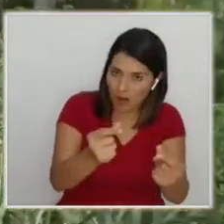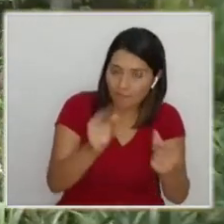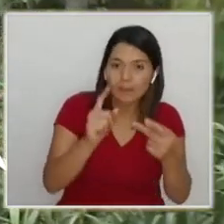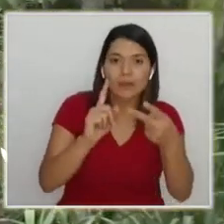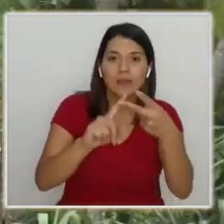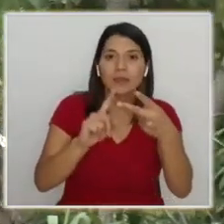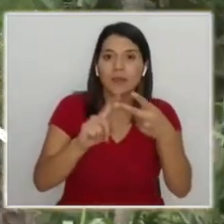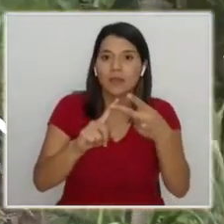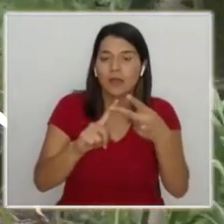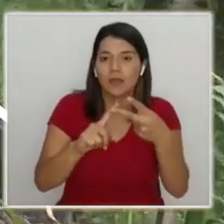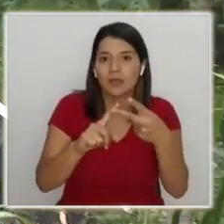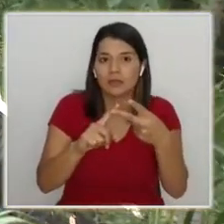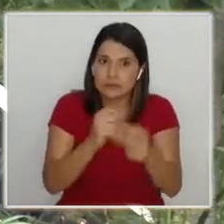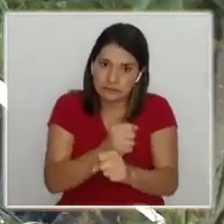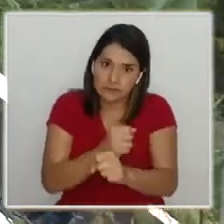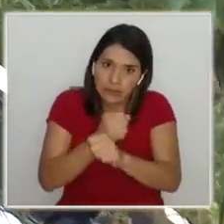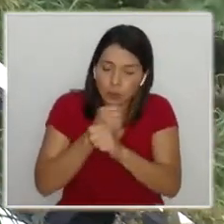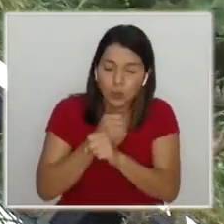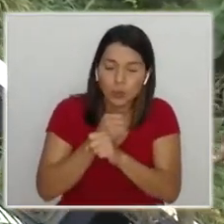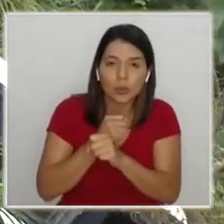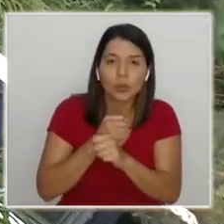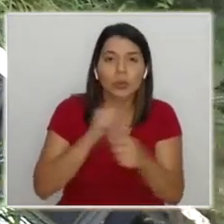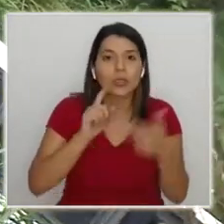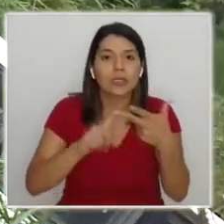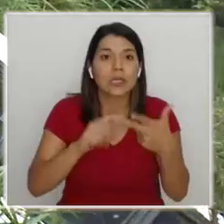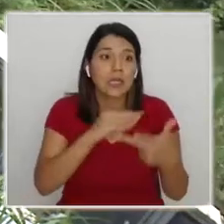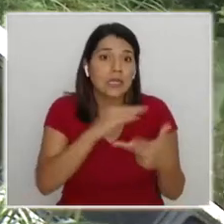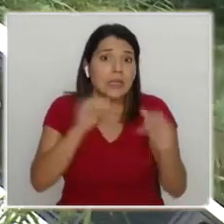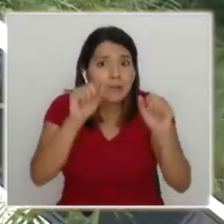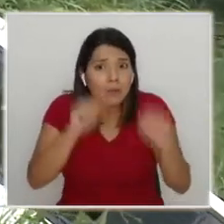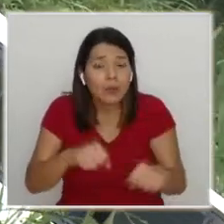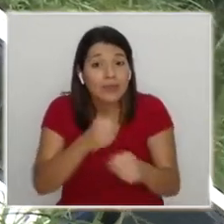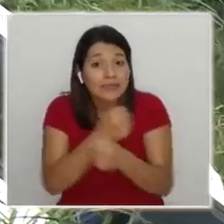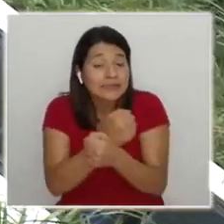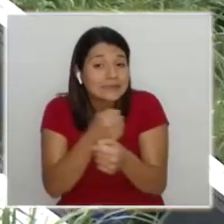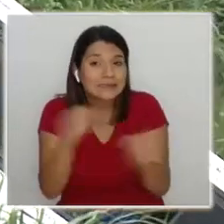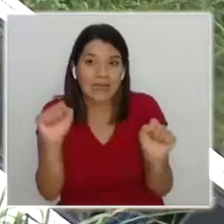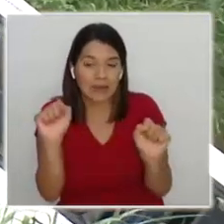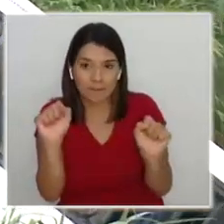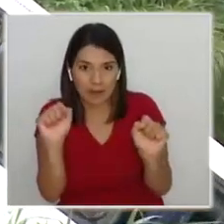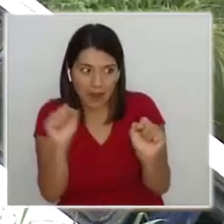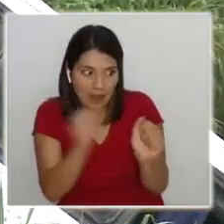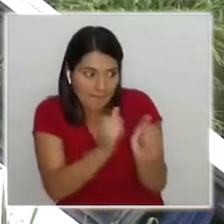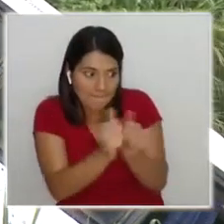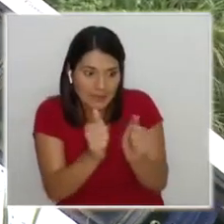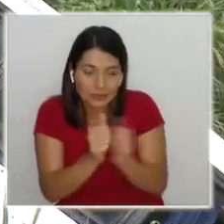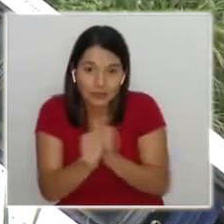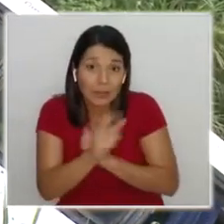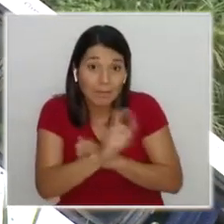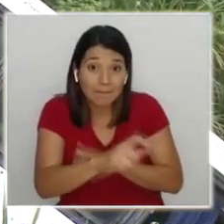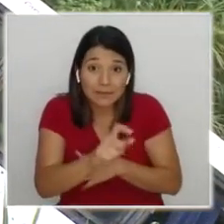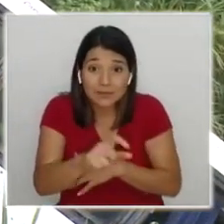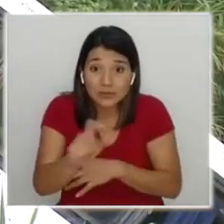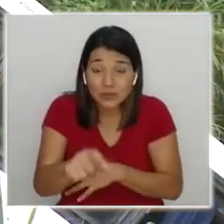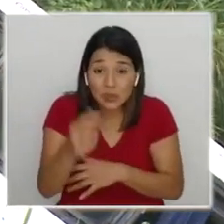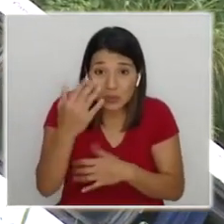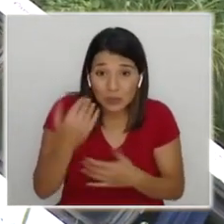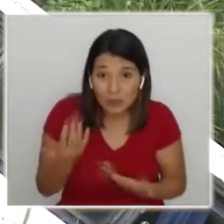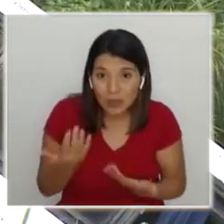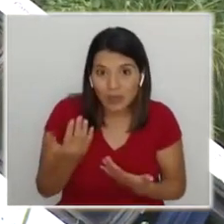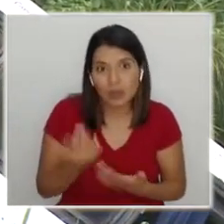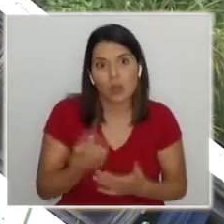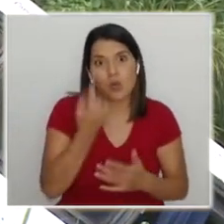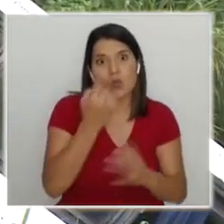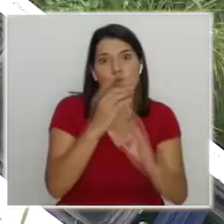posible seguro, y poder salvar la mayor cantidad de gente, porque se trataba de un bus que iba para la